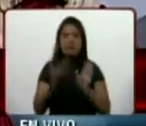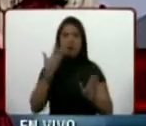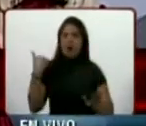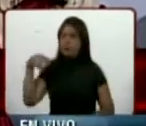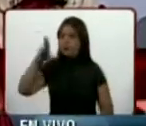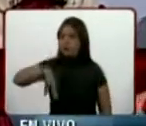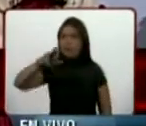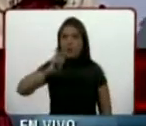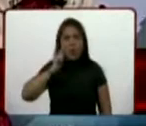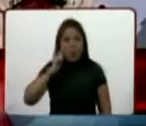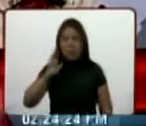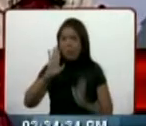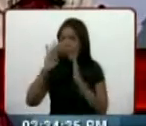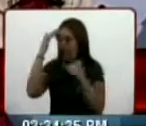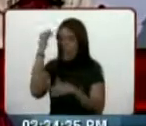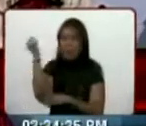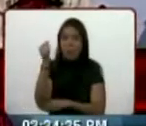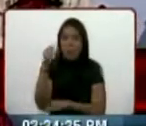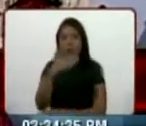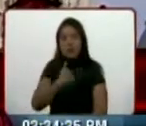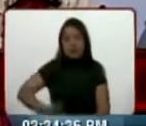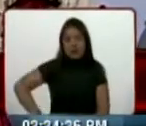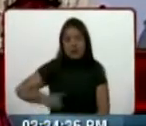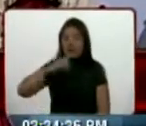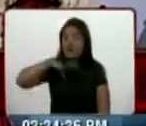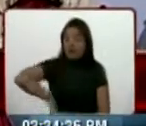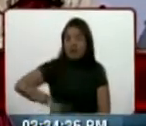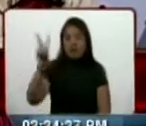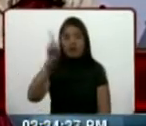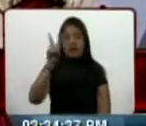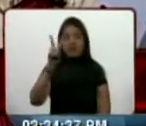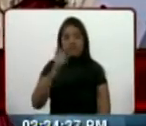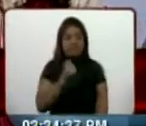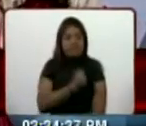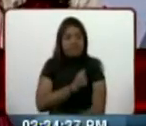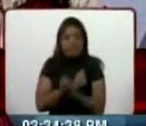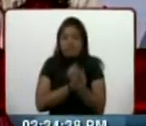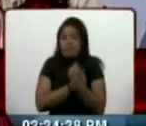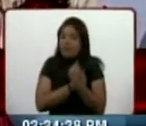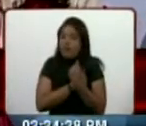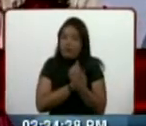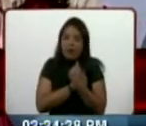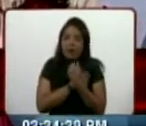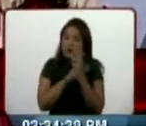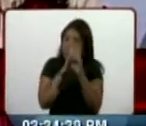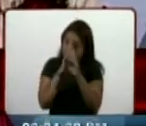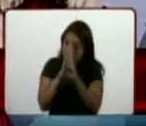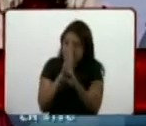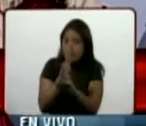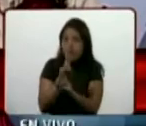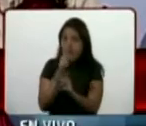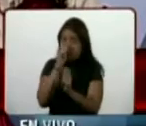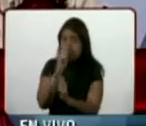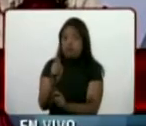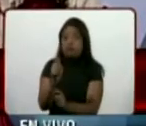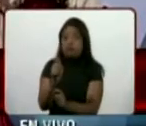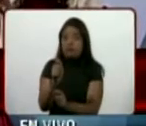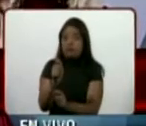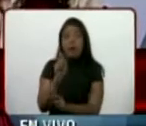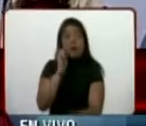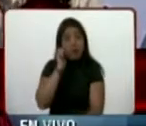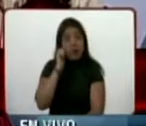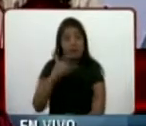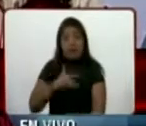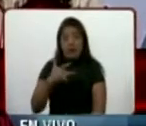la mujer fue tomada en cuenta por un presidente en la historia de Venezuela. Fue amada tanto, fue respetada, reconocida. Las mujeres se